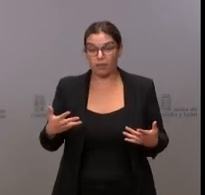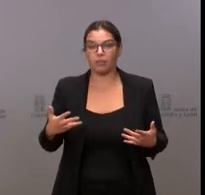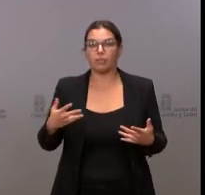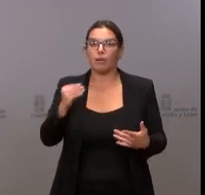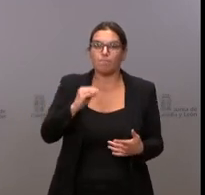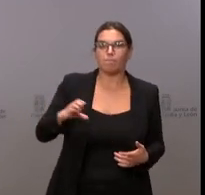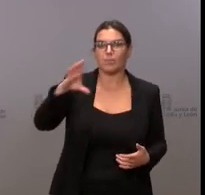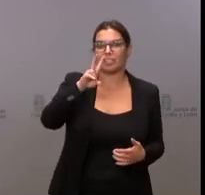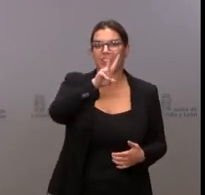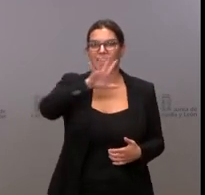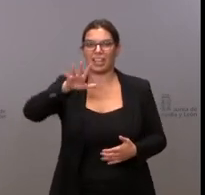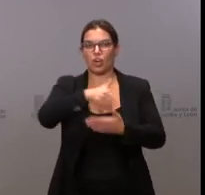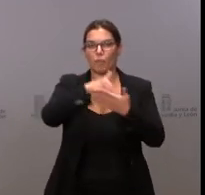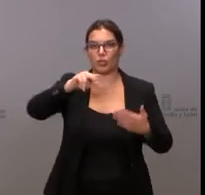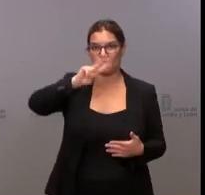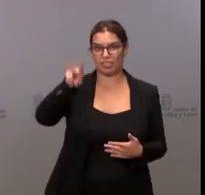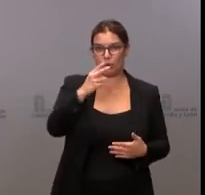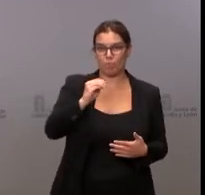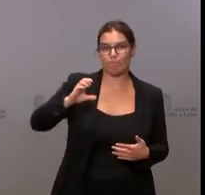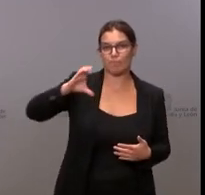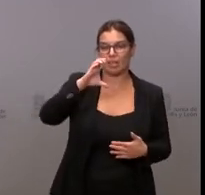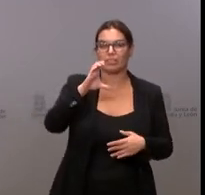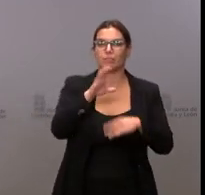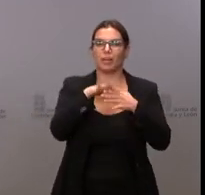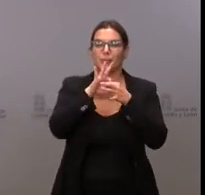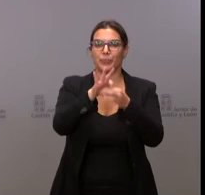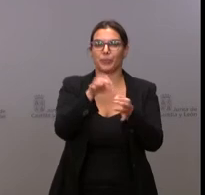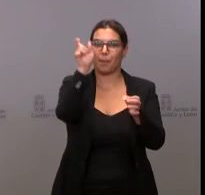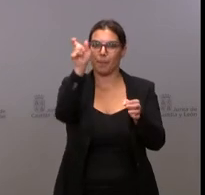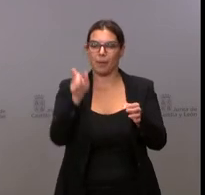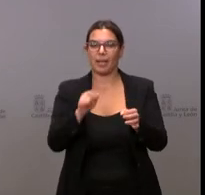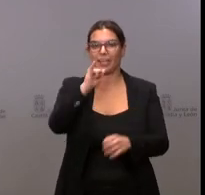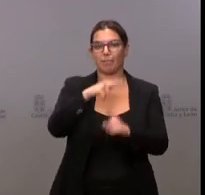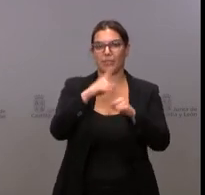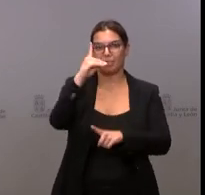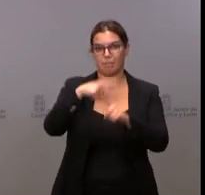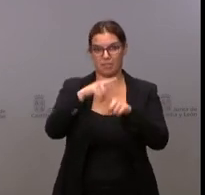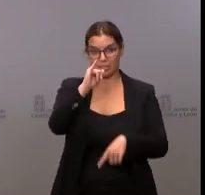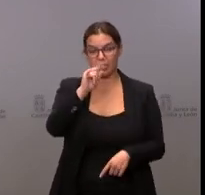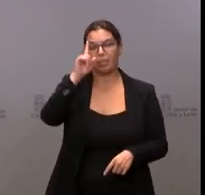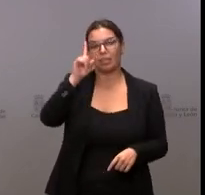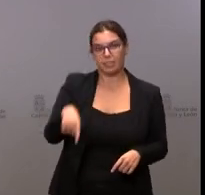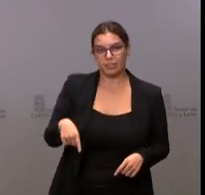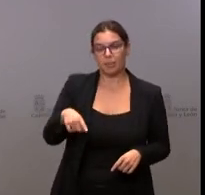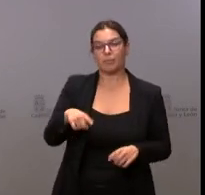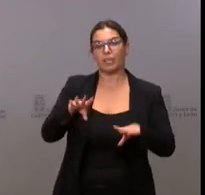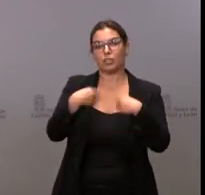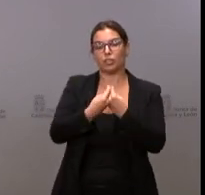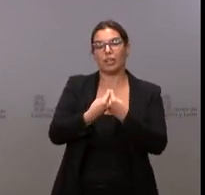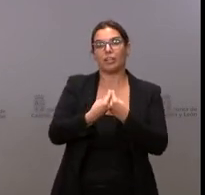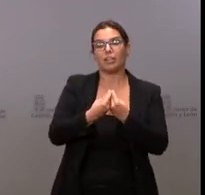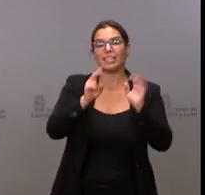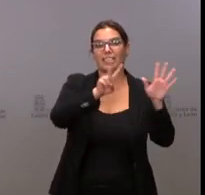25 millones de euros las partidas para y más demás y hasta alcanzar los 73